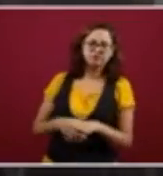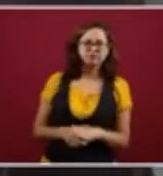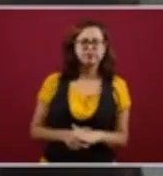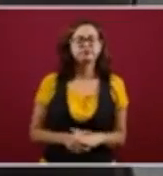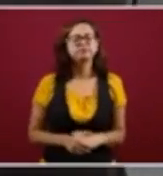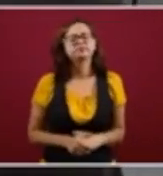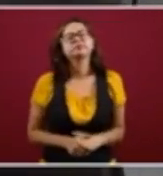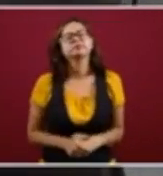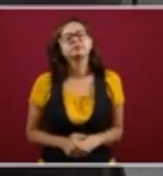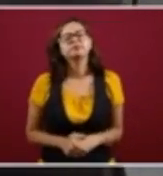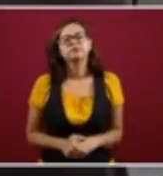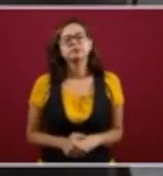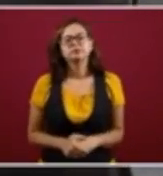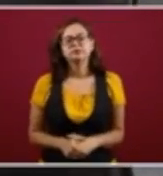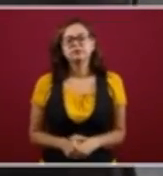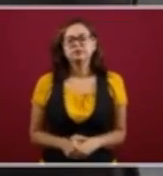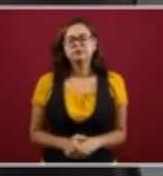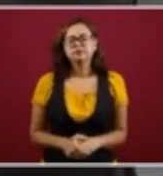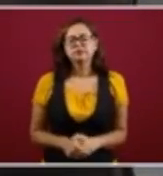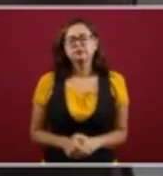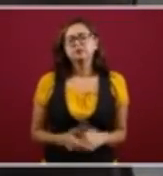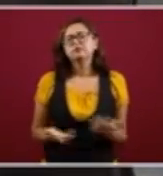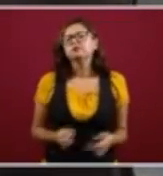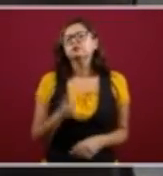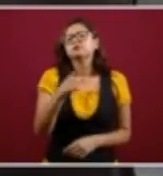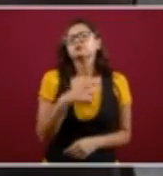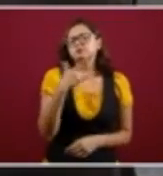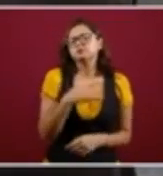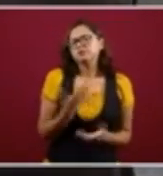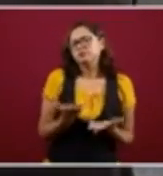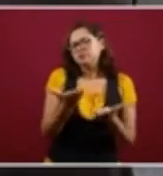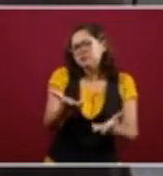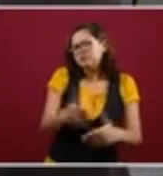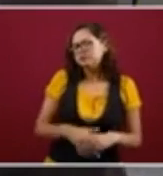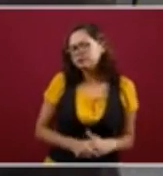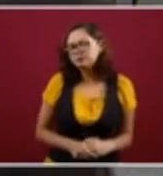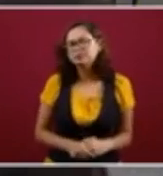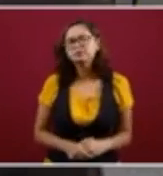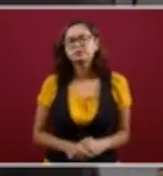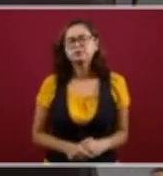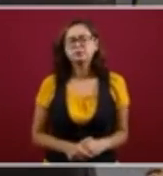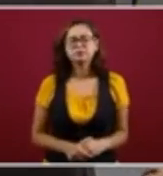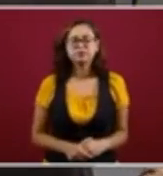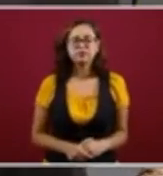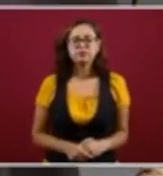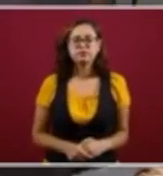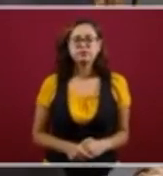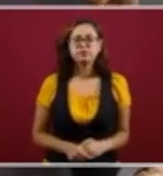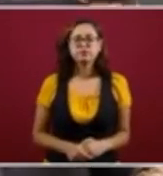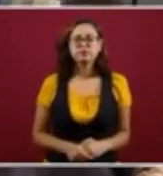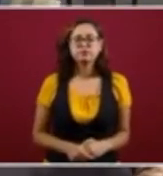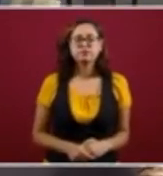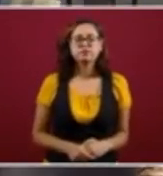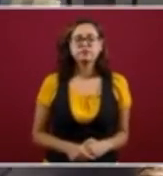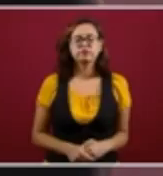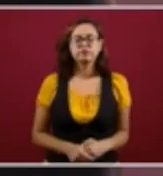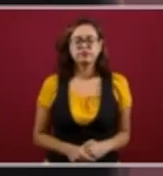Ese es el audio y quisiera saber su respuesta, presidente de México. Pues miren, nosotros vamos a actuar siempre con